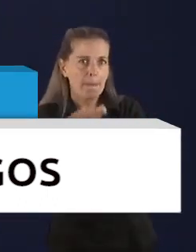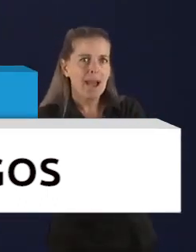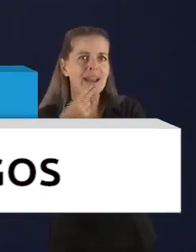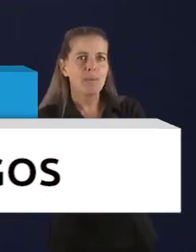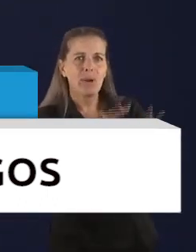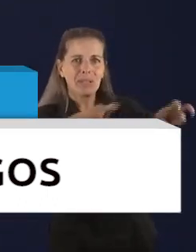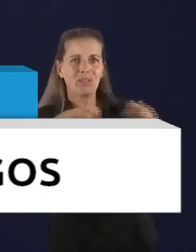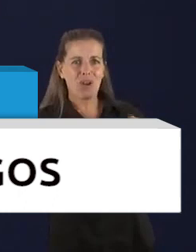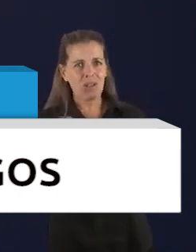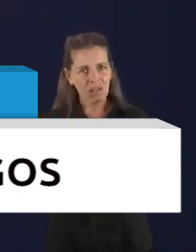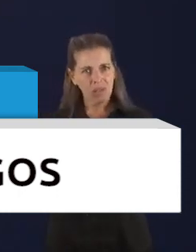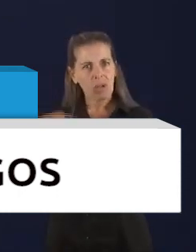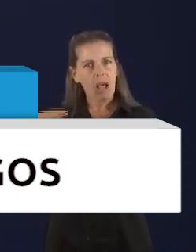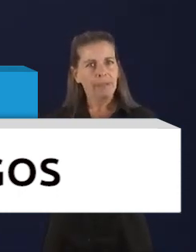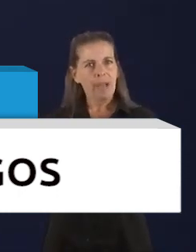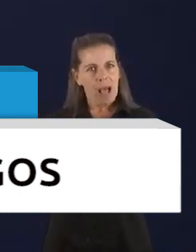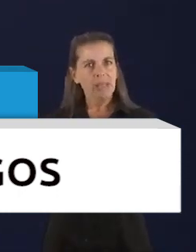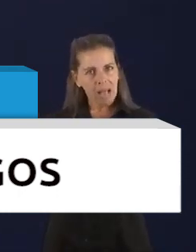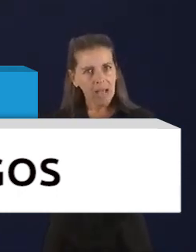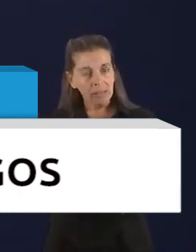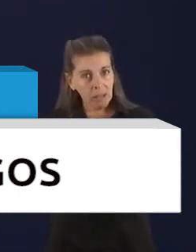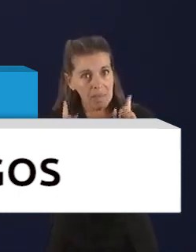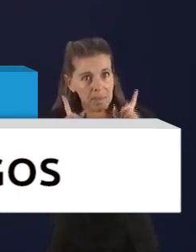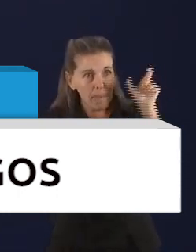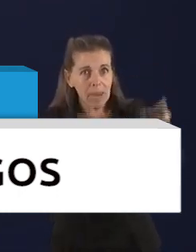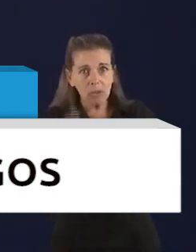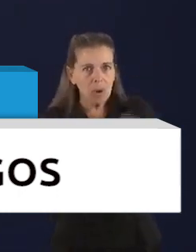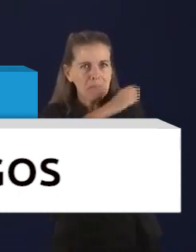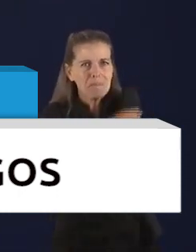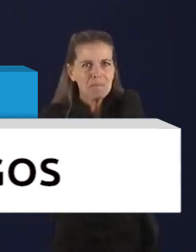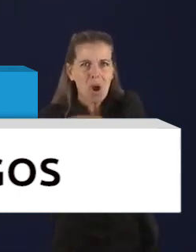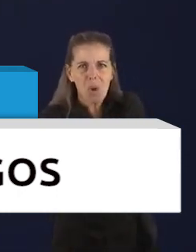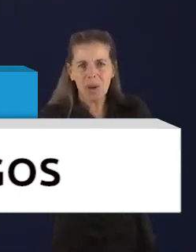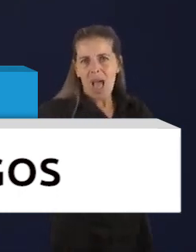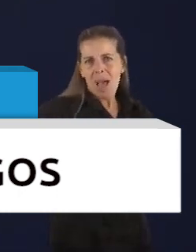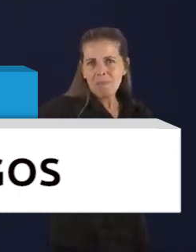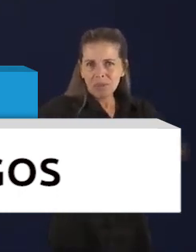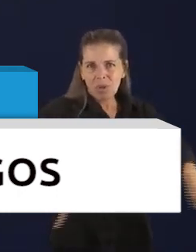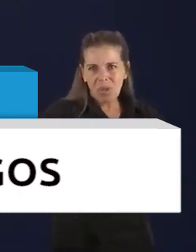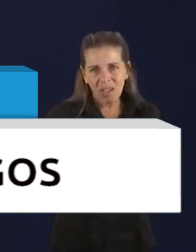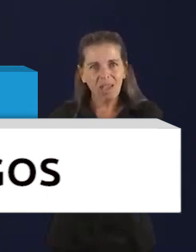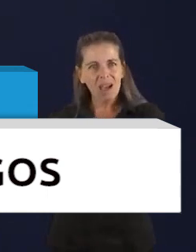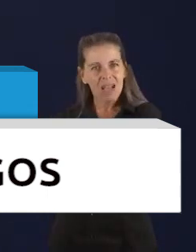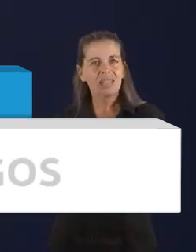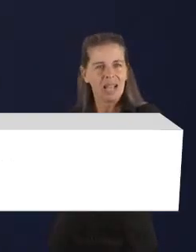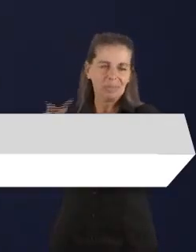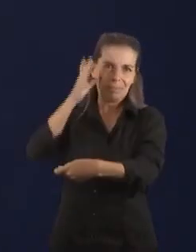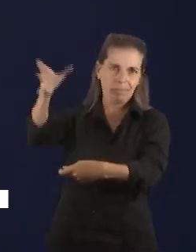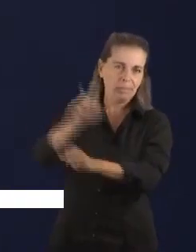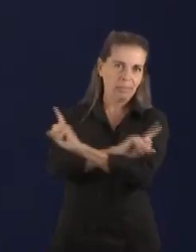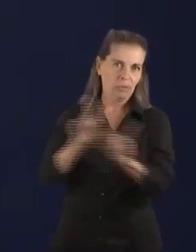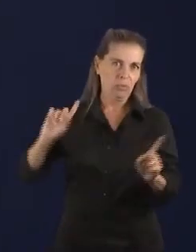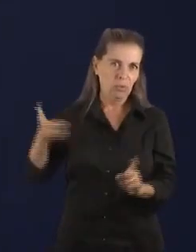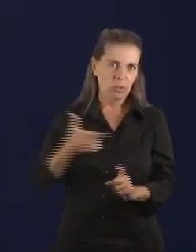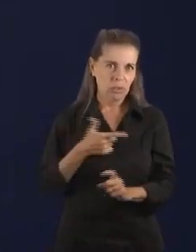eh muchos millones de argentinos que la pasan mal y que no tienen para comer Así que eh la verdad que es una gran